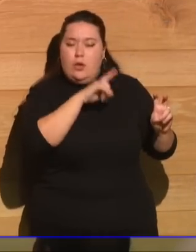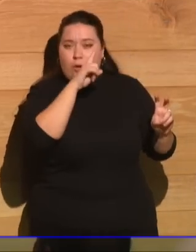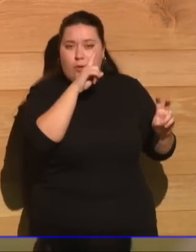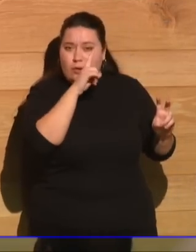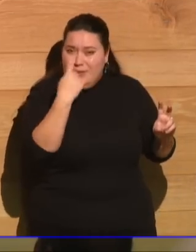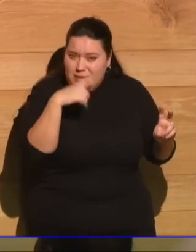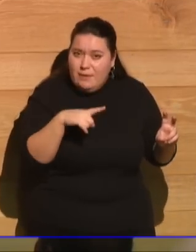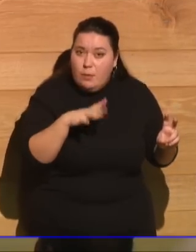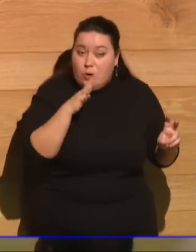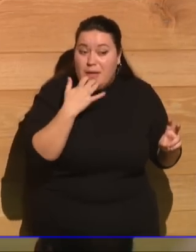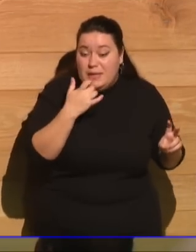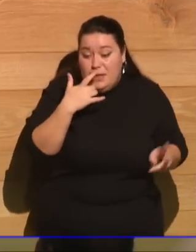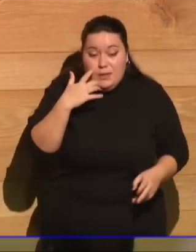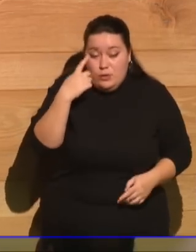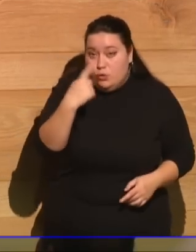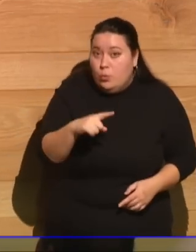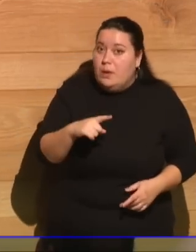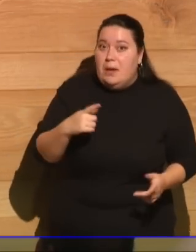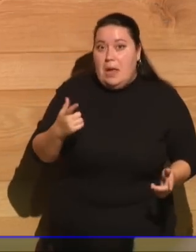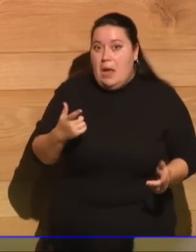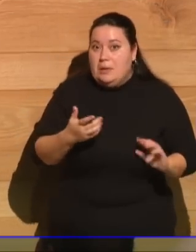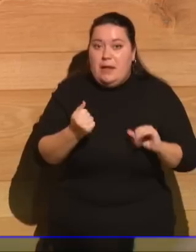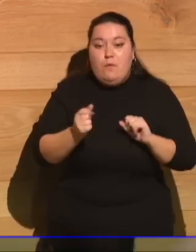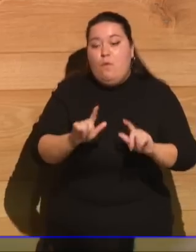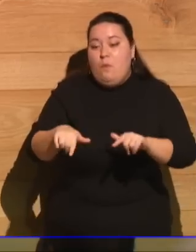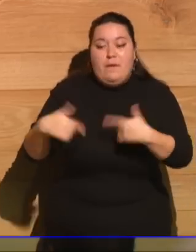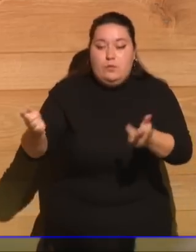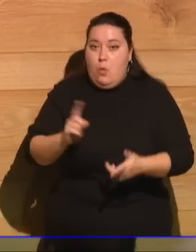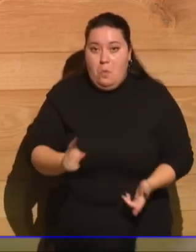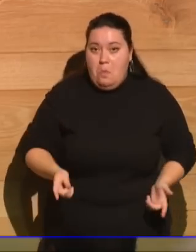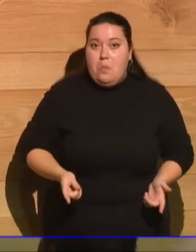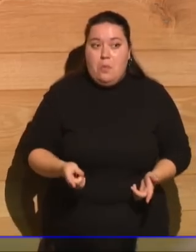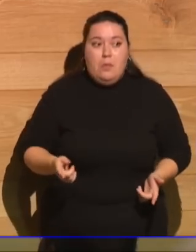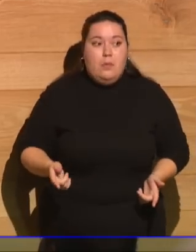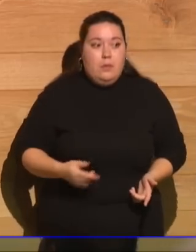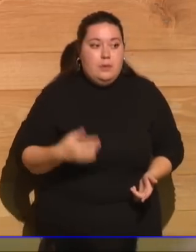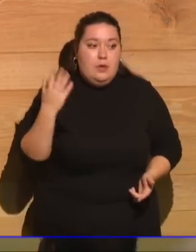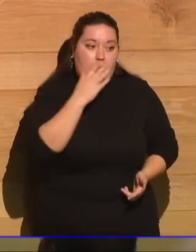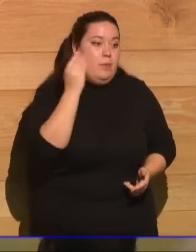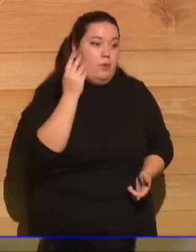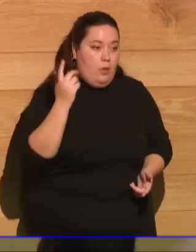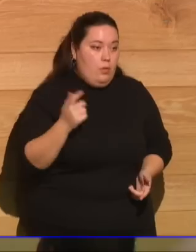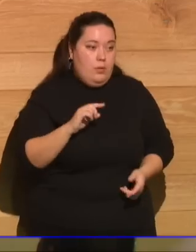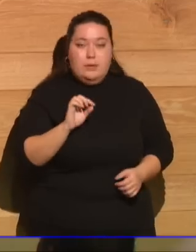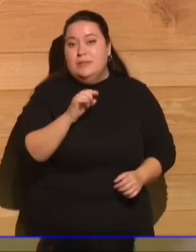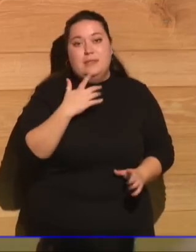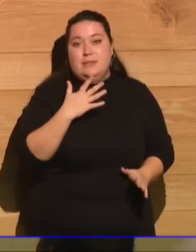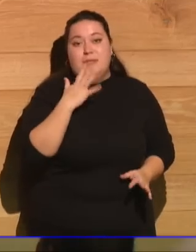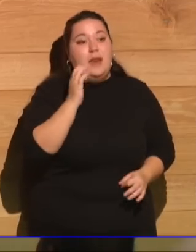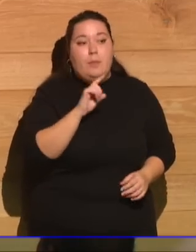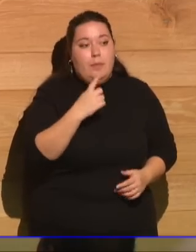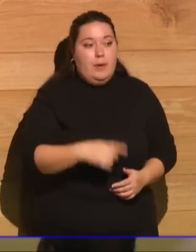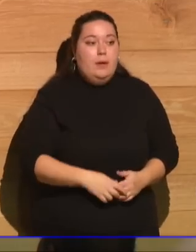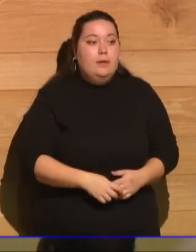título en castellano, quizás no la hubiera Claro, desechado no la tan quitaría. rápido, ¿no? Es Además, Decías, pondría la es que primera. me la han mejorado. La primera. Claro. Y sobre todo,